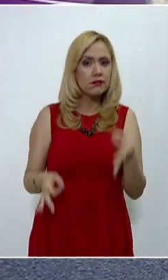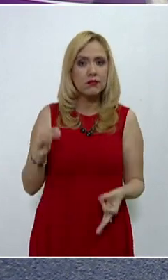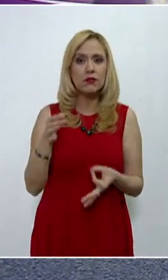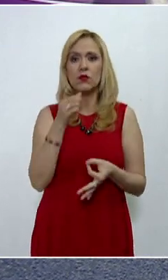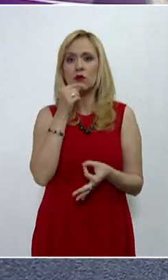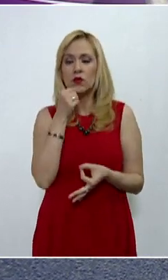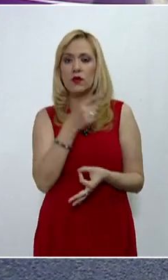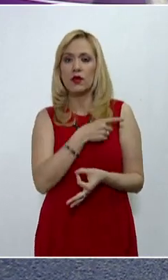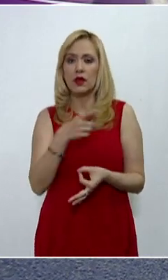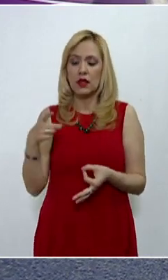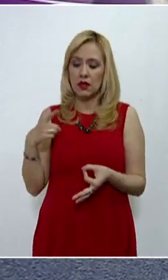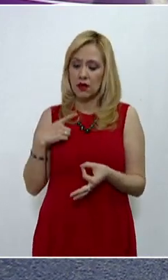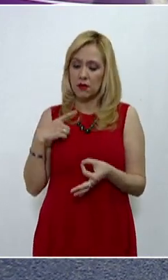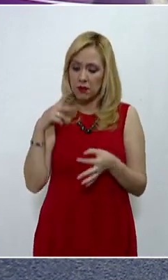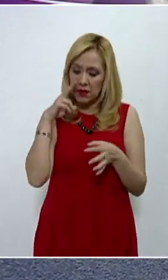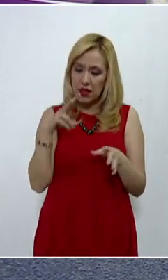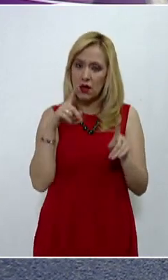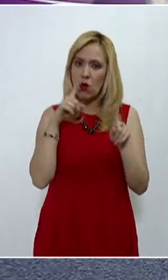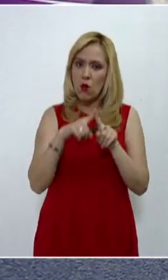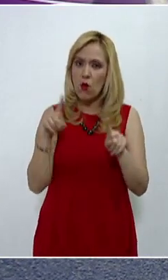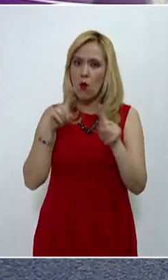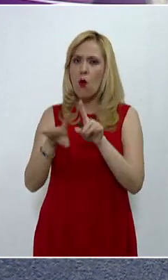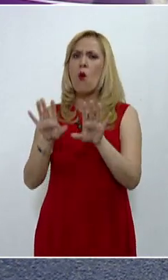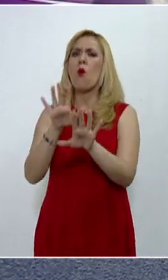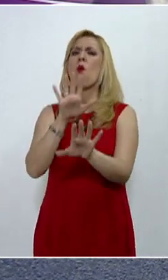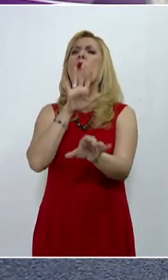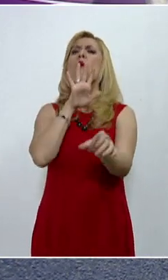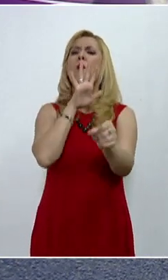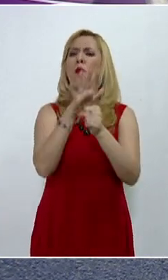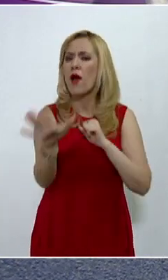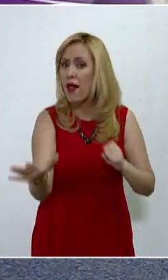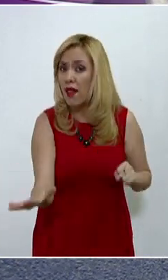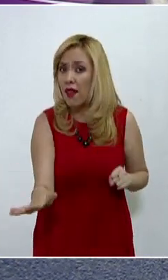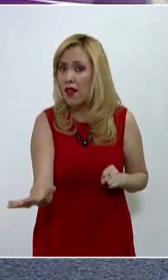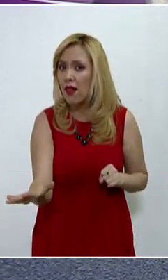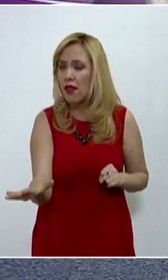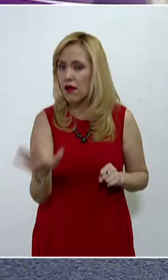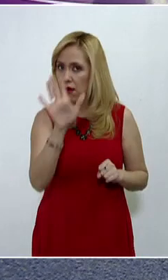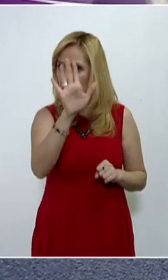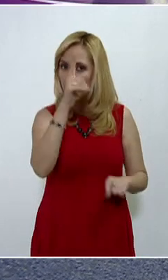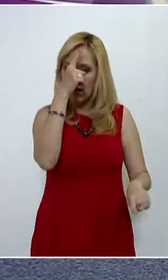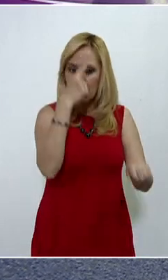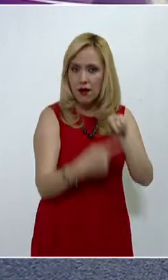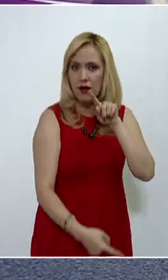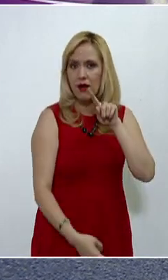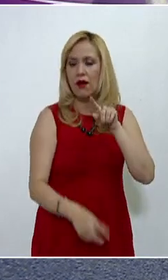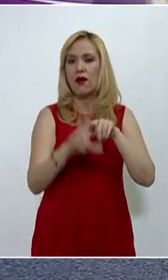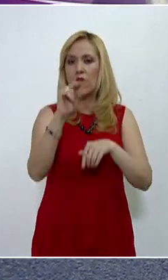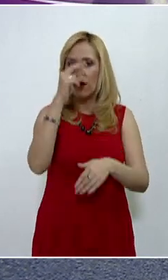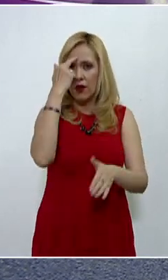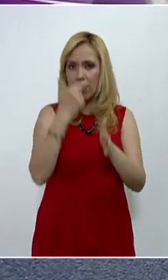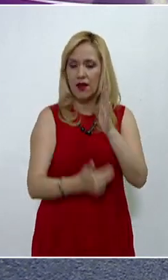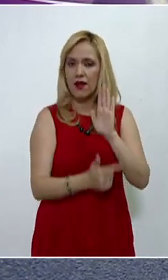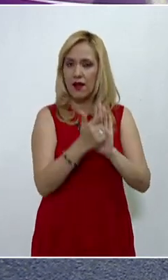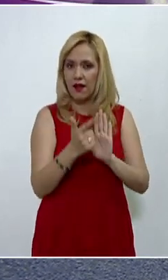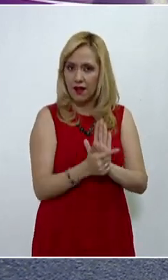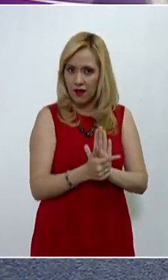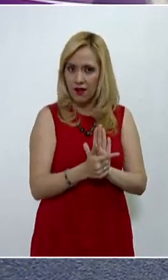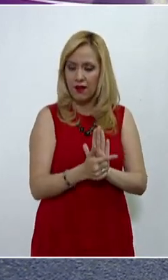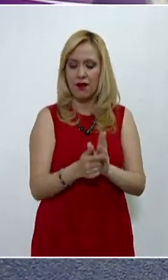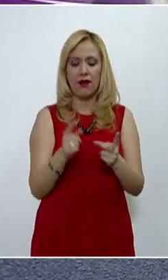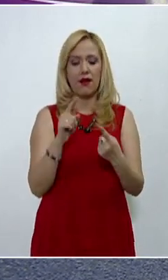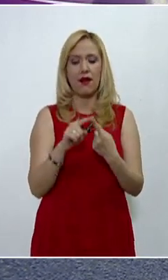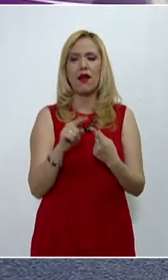ser visualizado de manera integral. Esto es, ¿cuáles son las medidas tendientes para prevenir la comisión del delito? ¿Cuáles son las